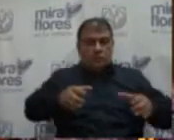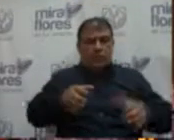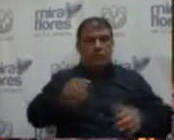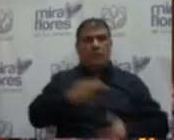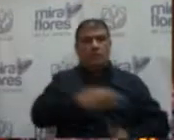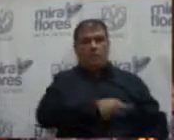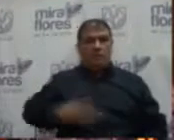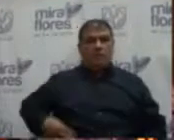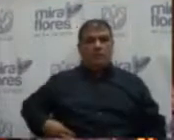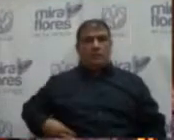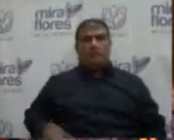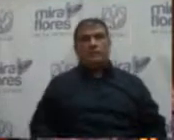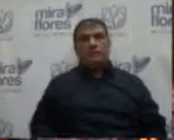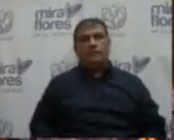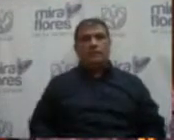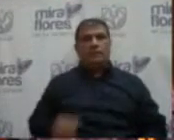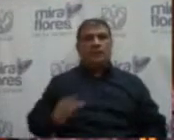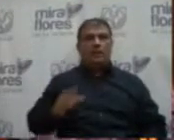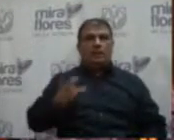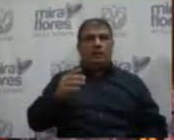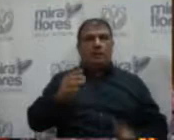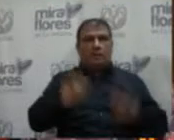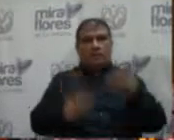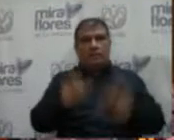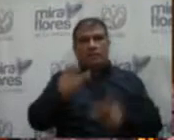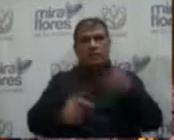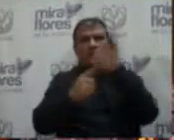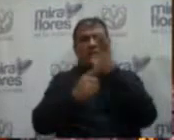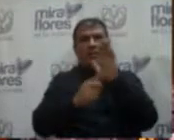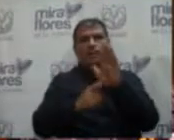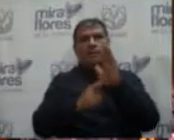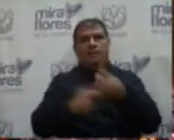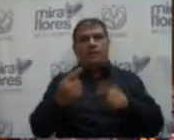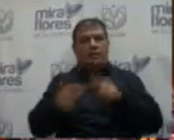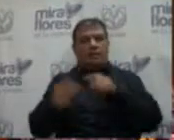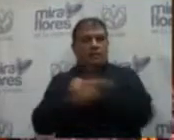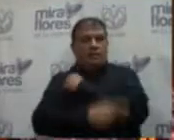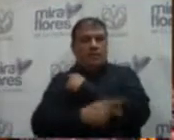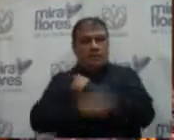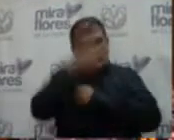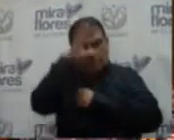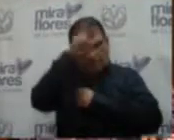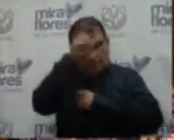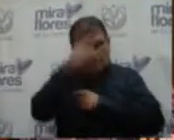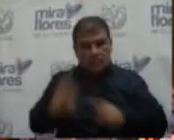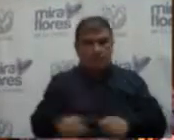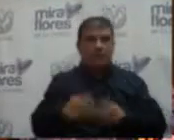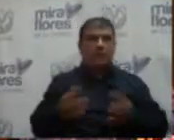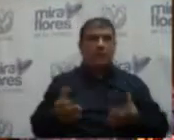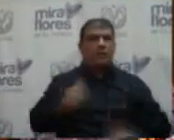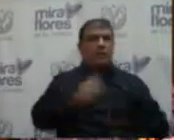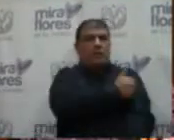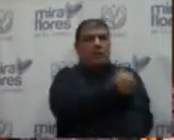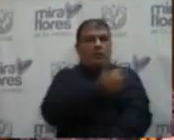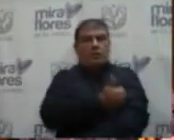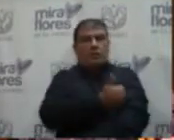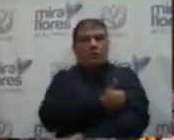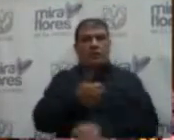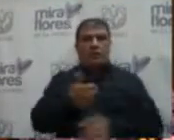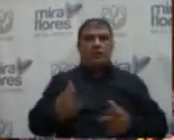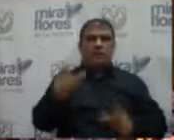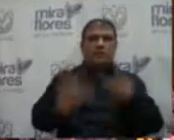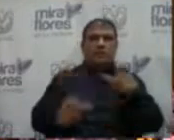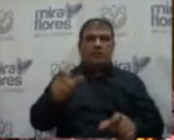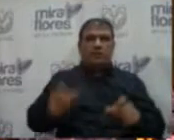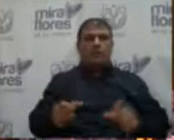Ministros, señores embajadores y miembros del cuerpo diplomático acreditados en el Perú, autoridades civiles, militares